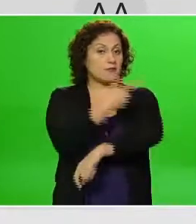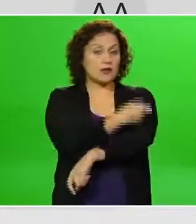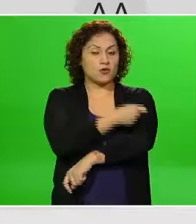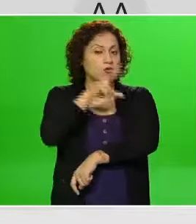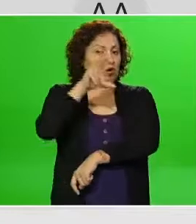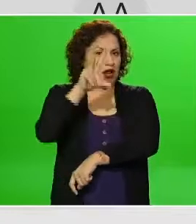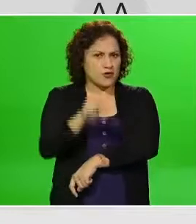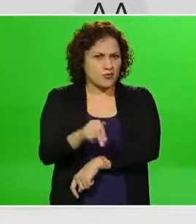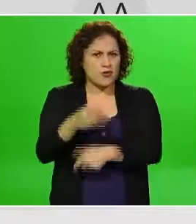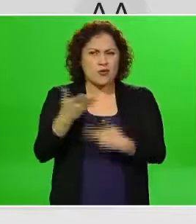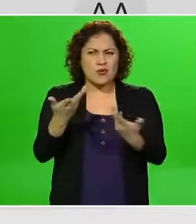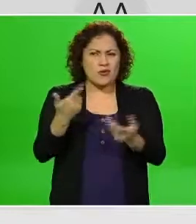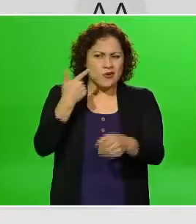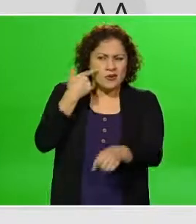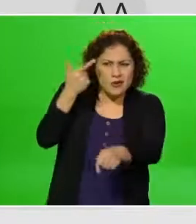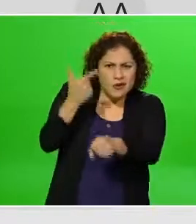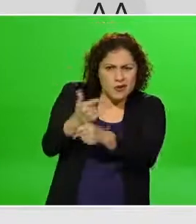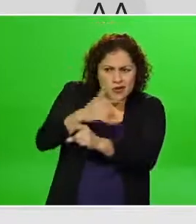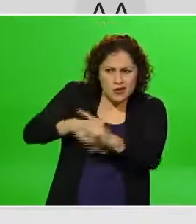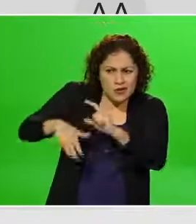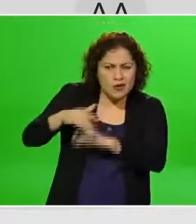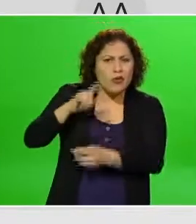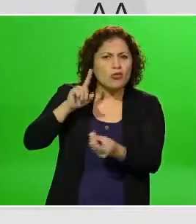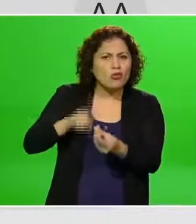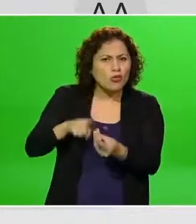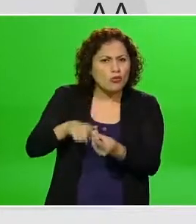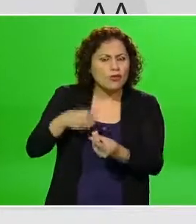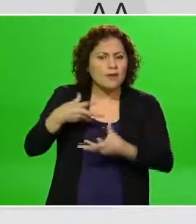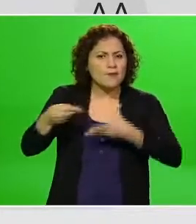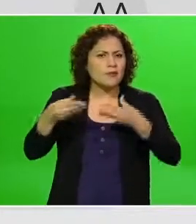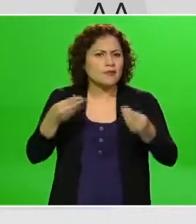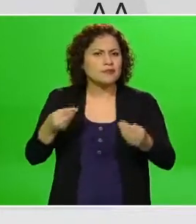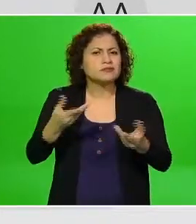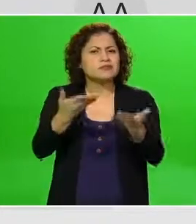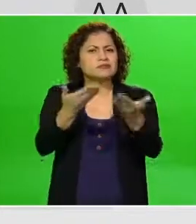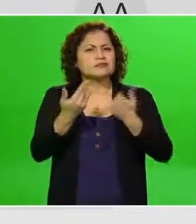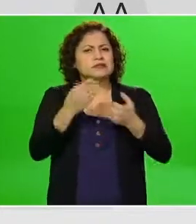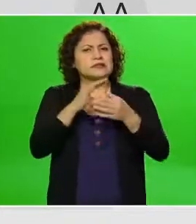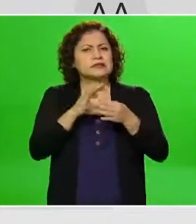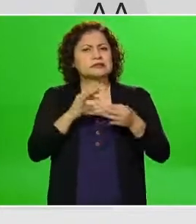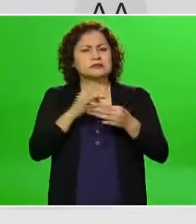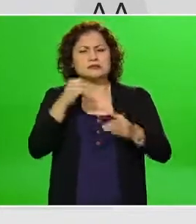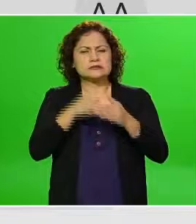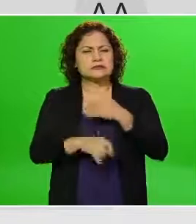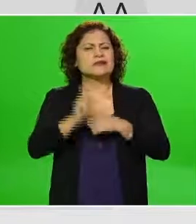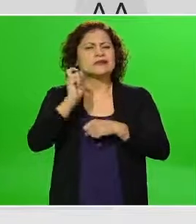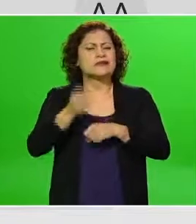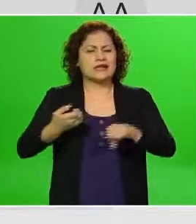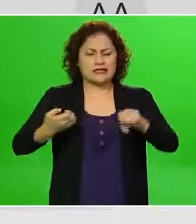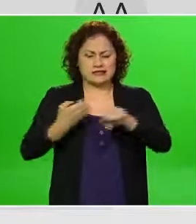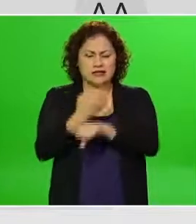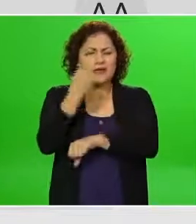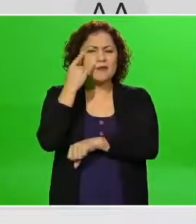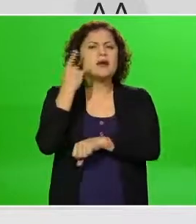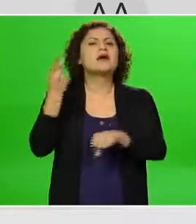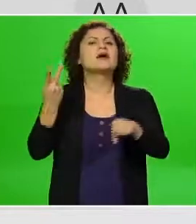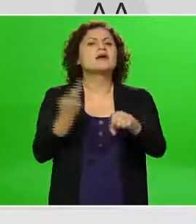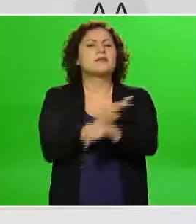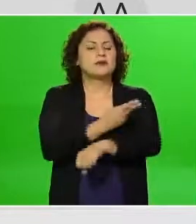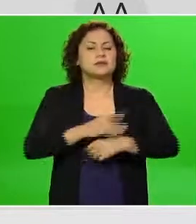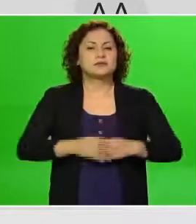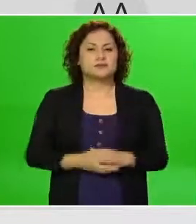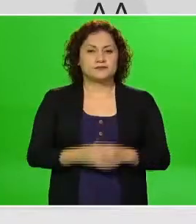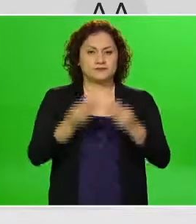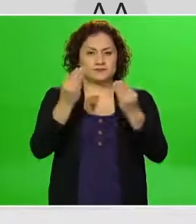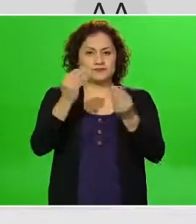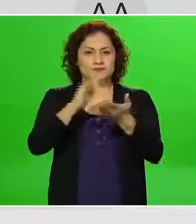manera localizada. Si nos puede dar de manera precisa qué pasó ahí en Campeche. Muchas gracias y buenas noches. Sí, muchas